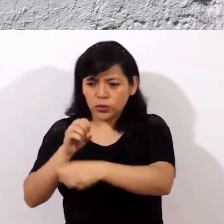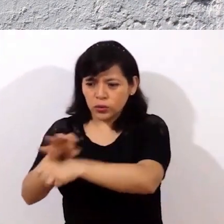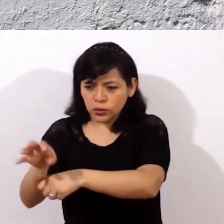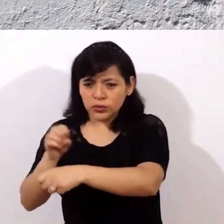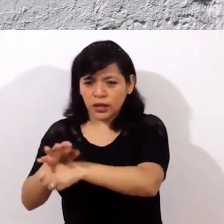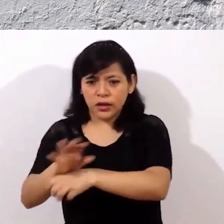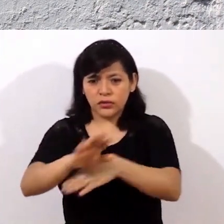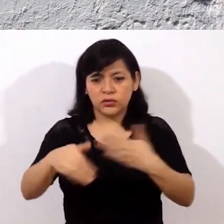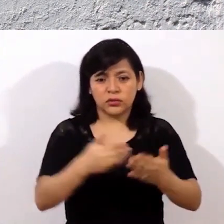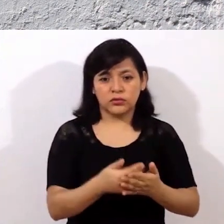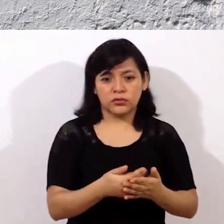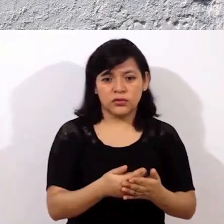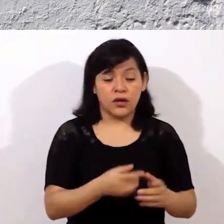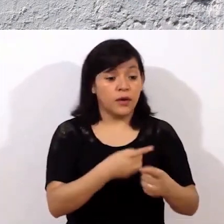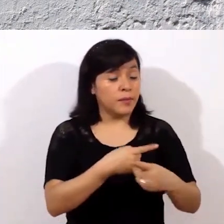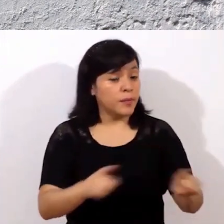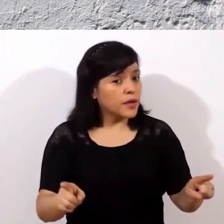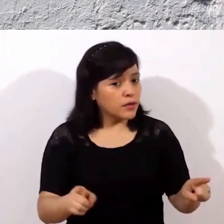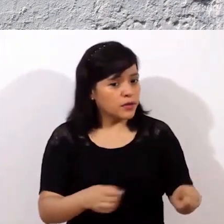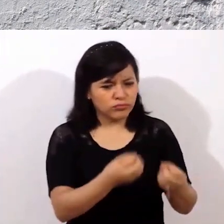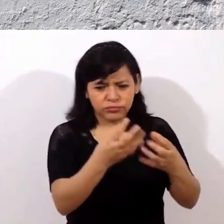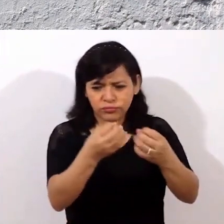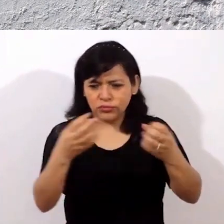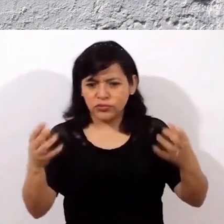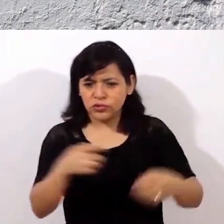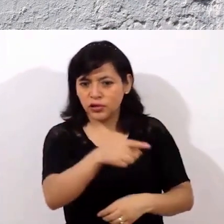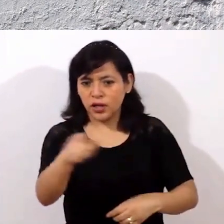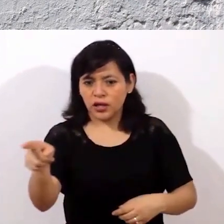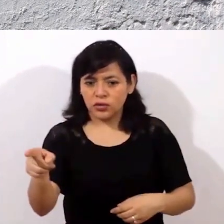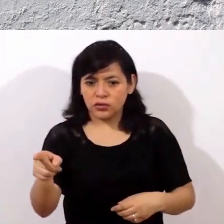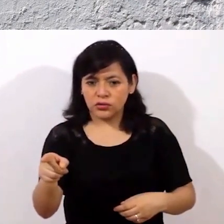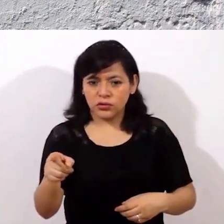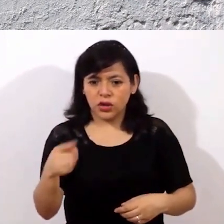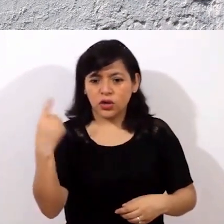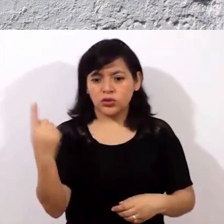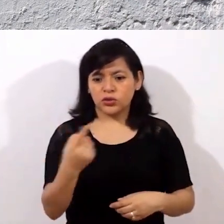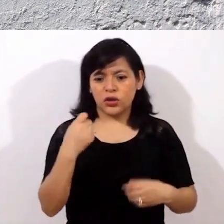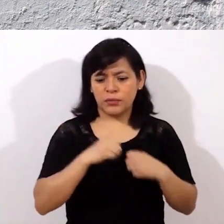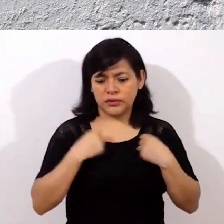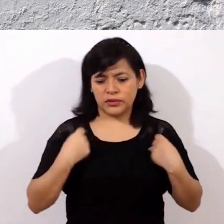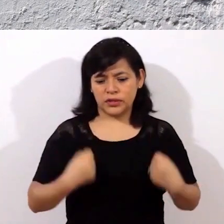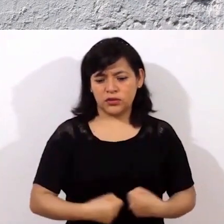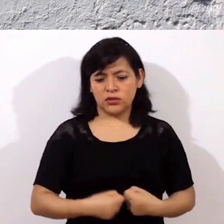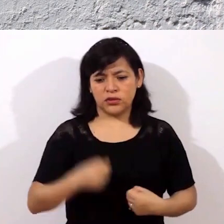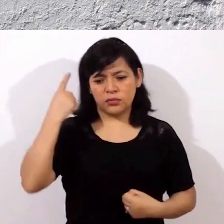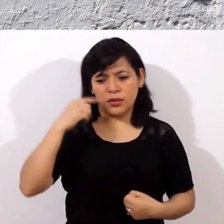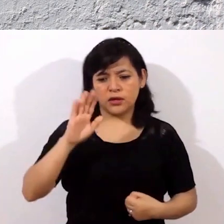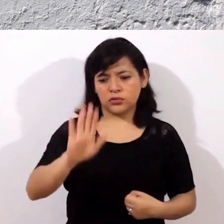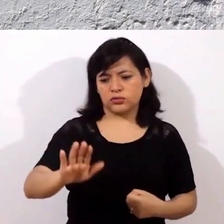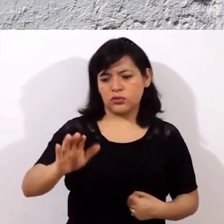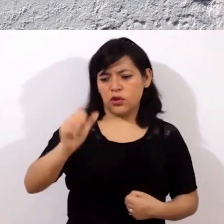pero con demasiada frecuencia ejercían su ministerio solo para su provecho y para su propia ganancia.